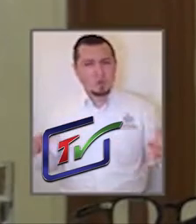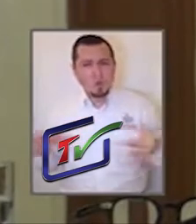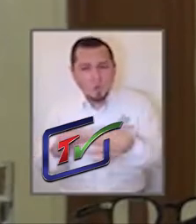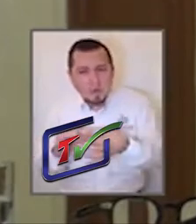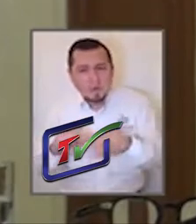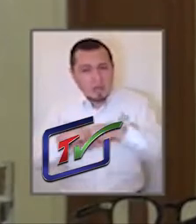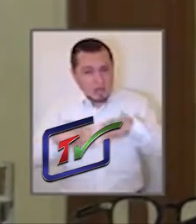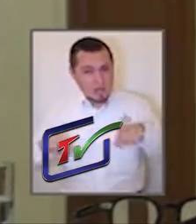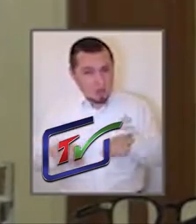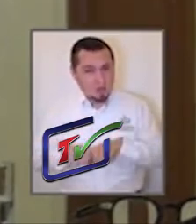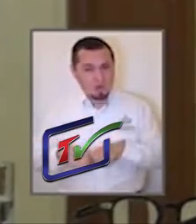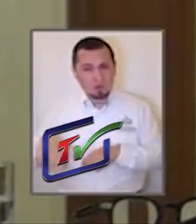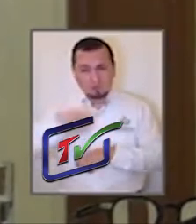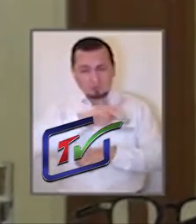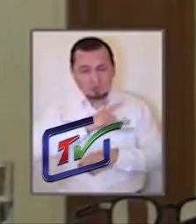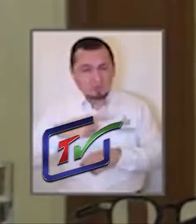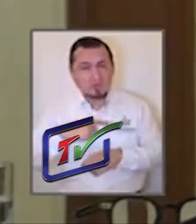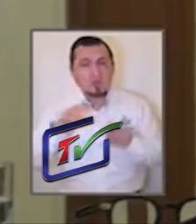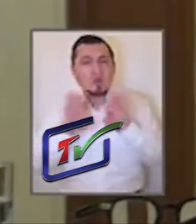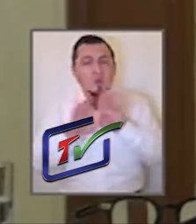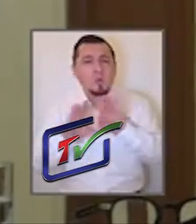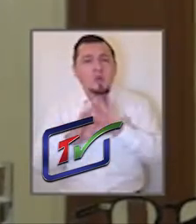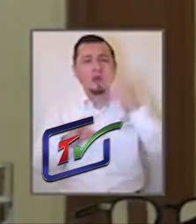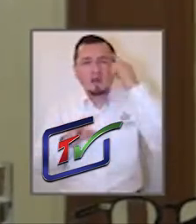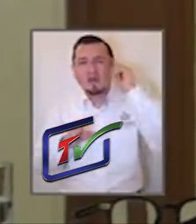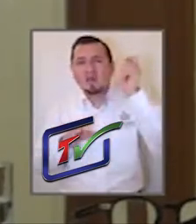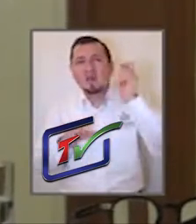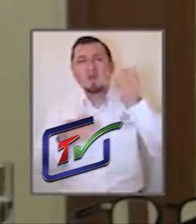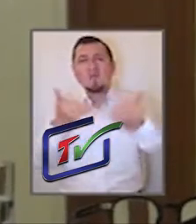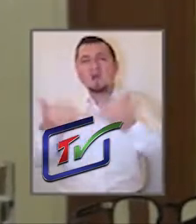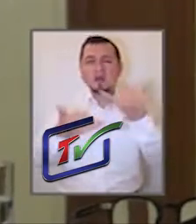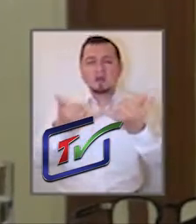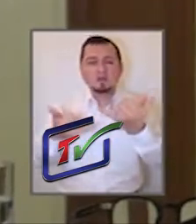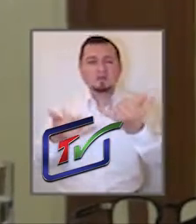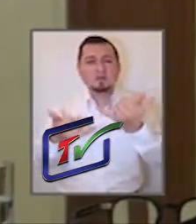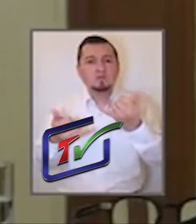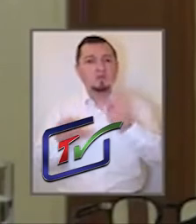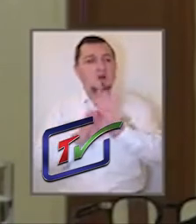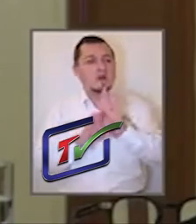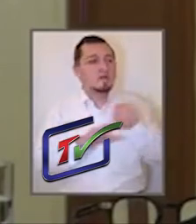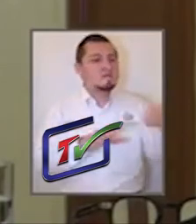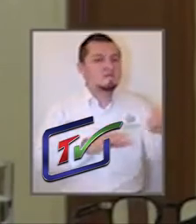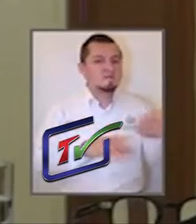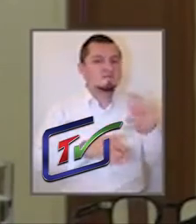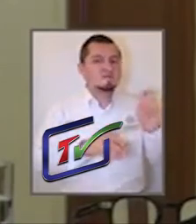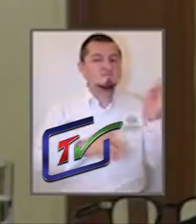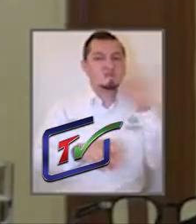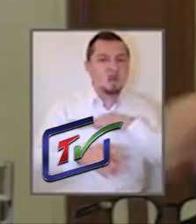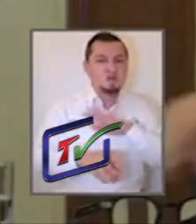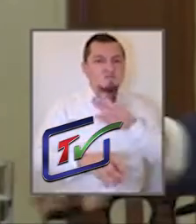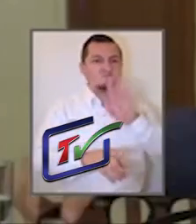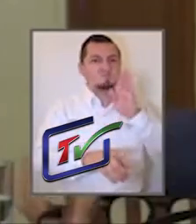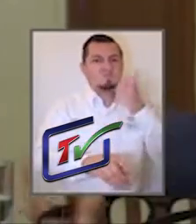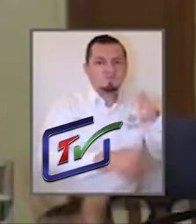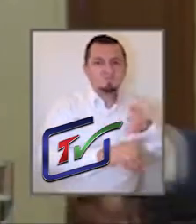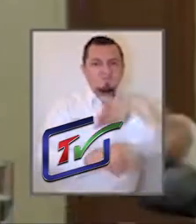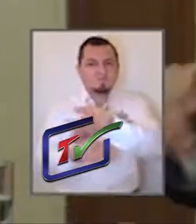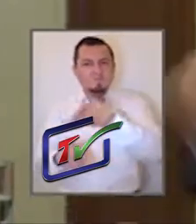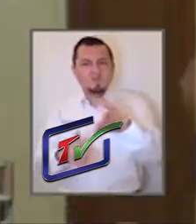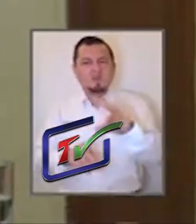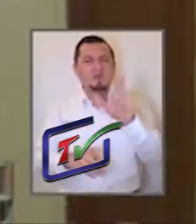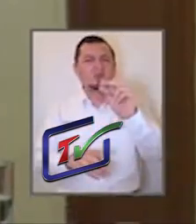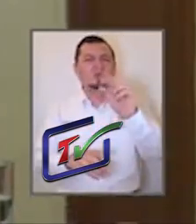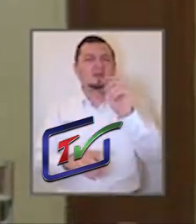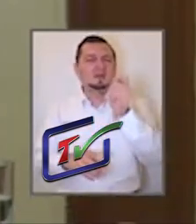todos, unidos, en equipo, y no se trata de estar correteando ver quién falla.